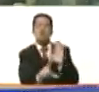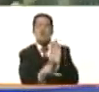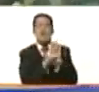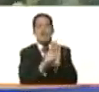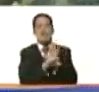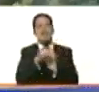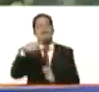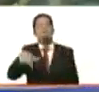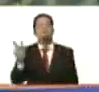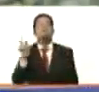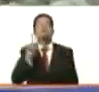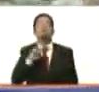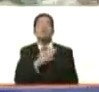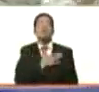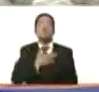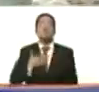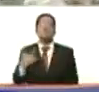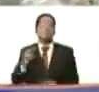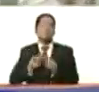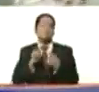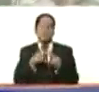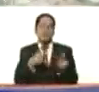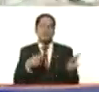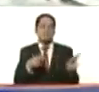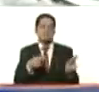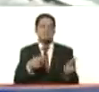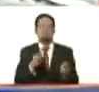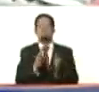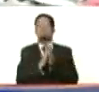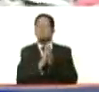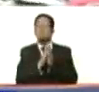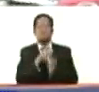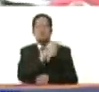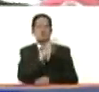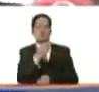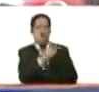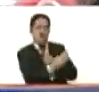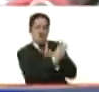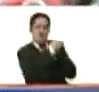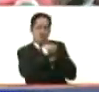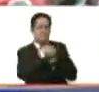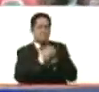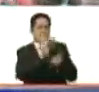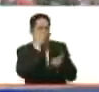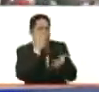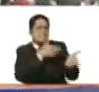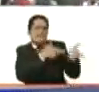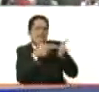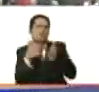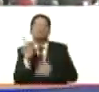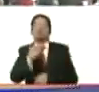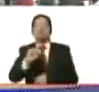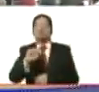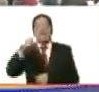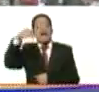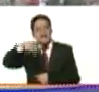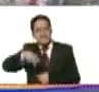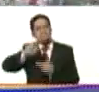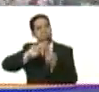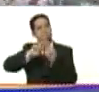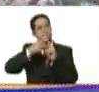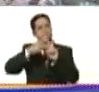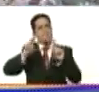en Venezuela queremos paz, no al terrorismo de Iván Duque en Venezuela, no al terrorismo, paz.